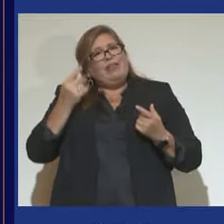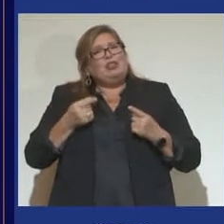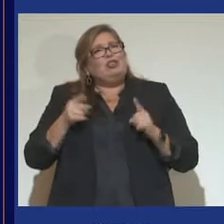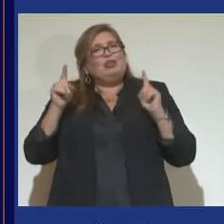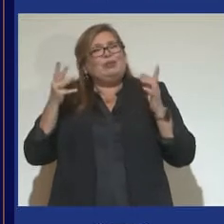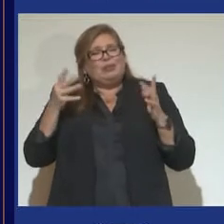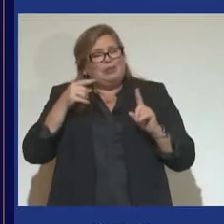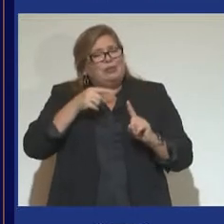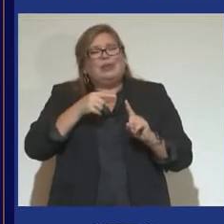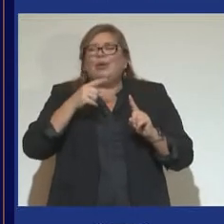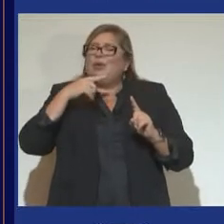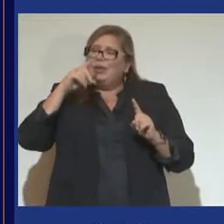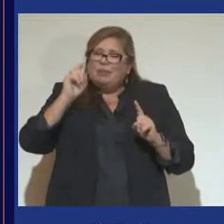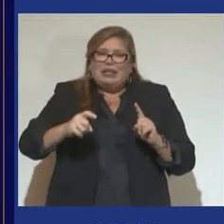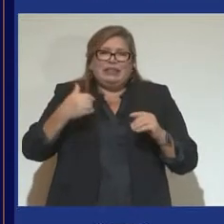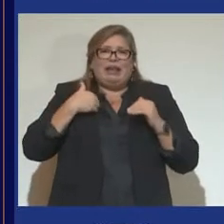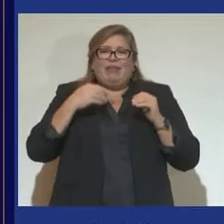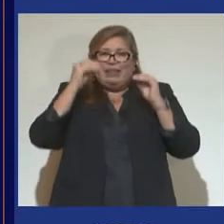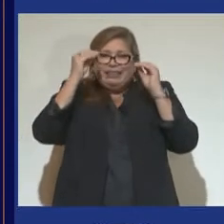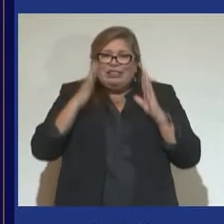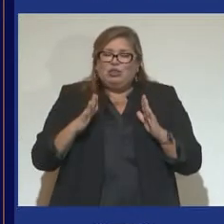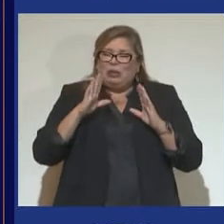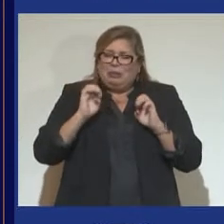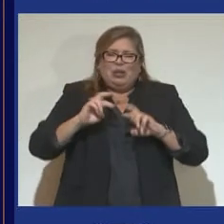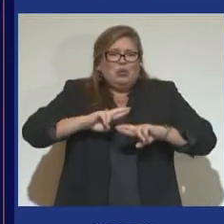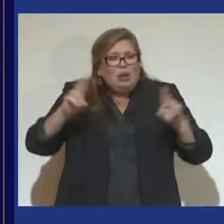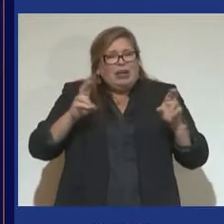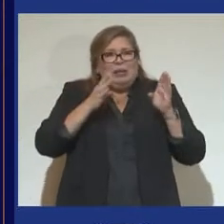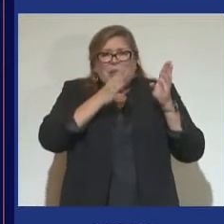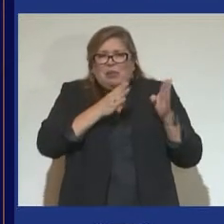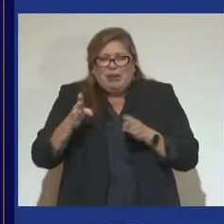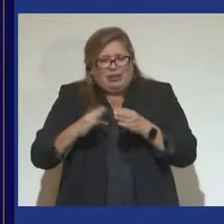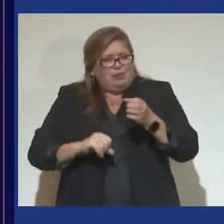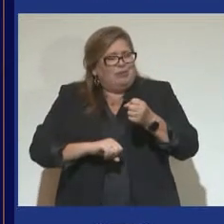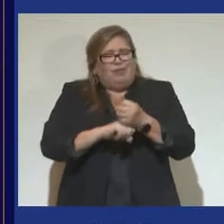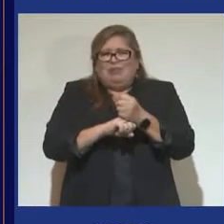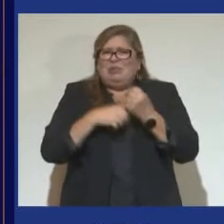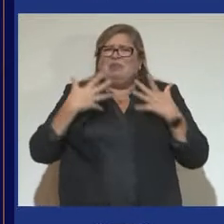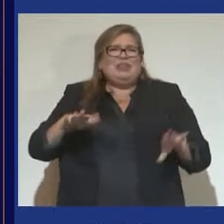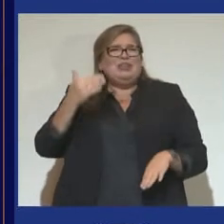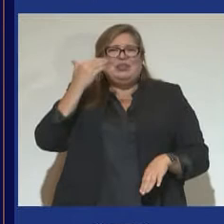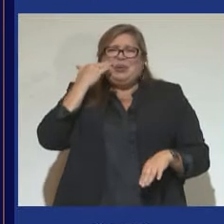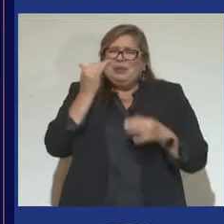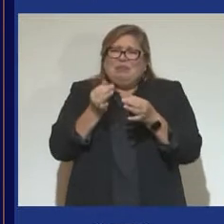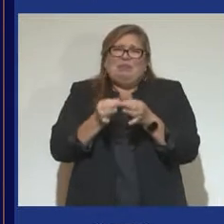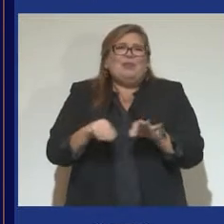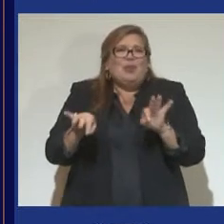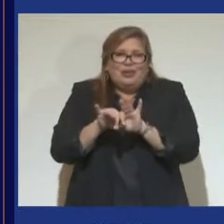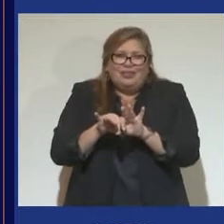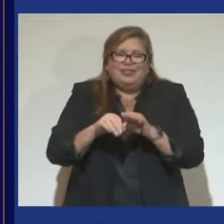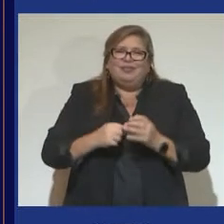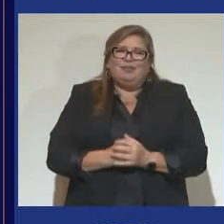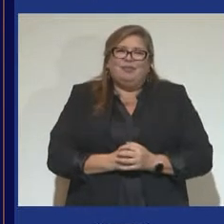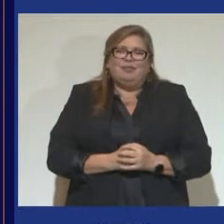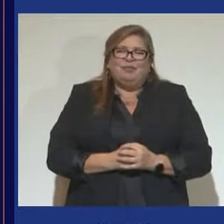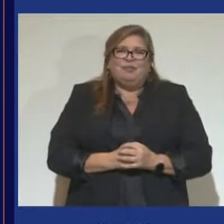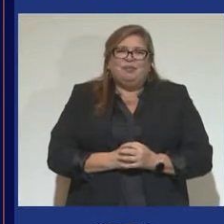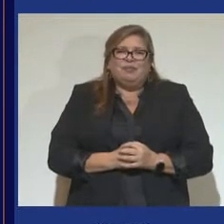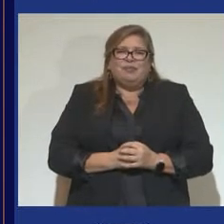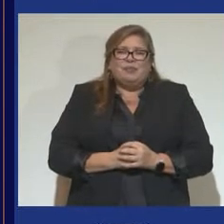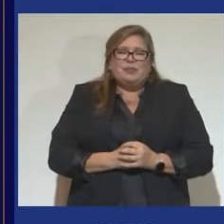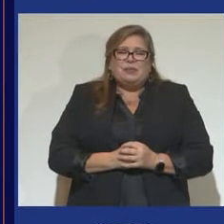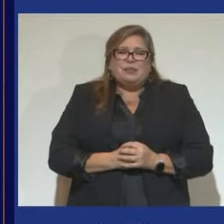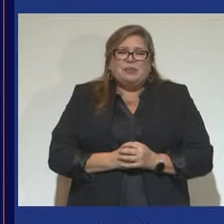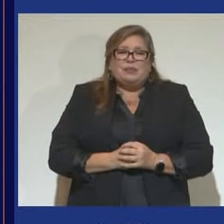los logres que logros que preparar a los maestros eso lo sabemos realmente no hay debate acerca de eso en cuanto a la